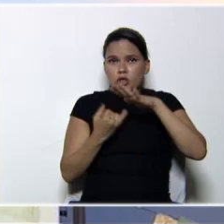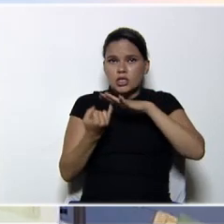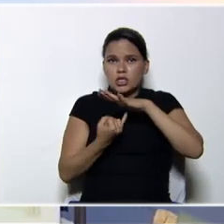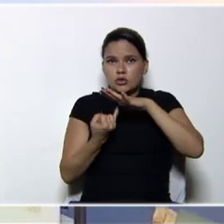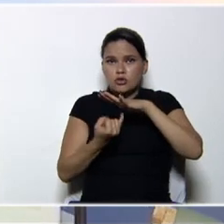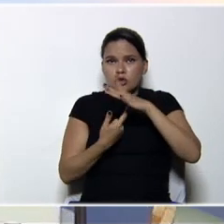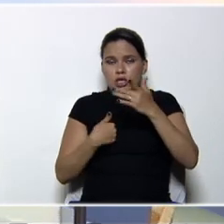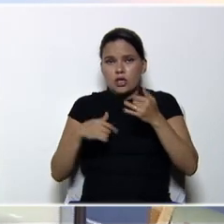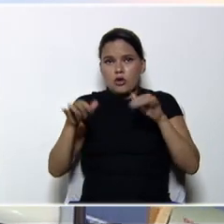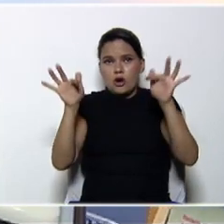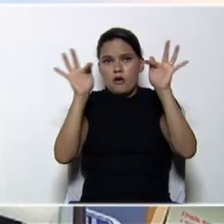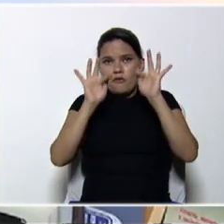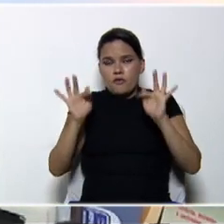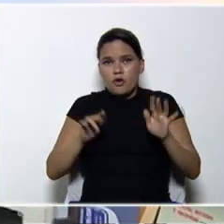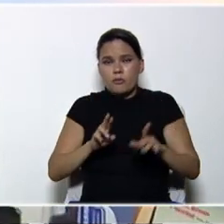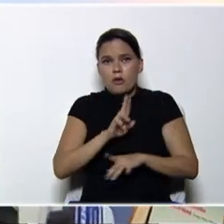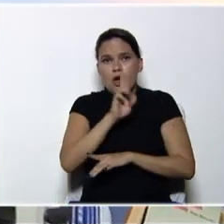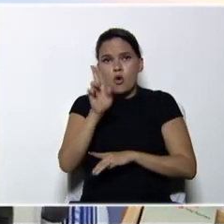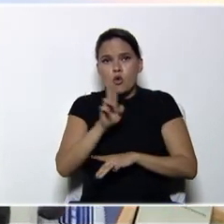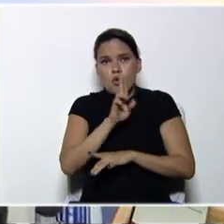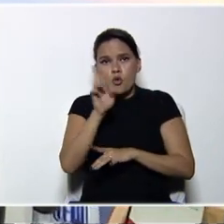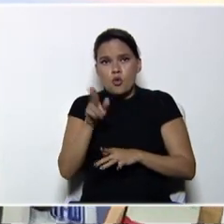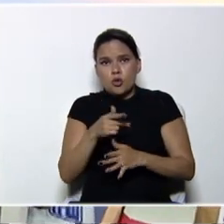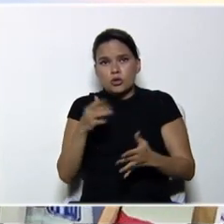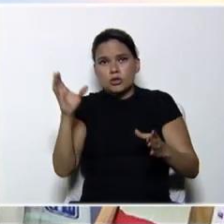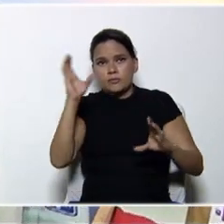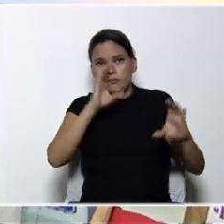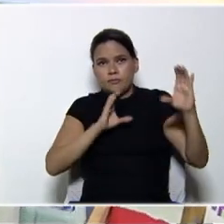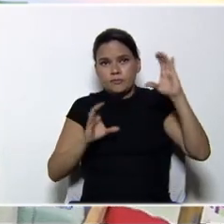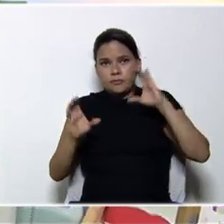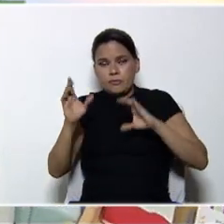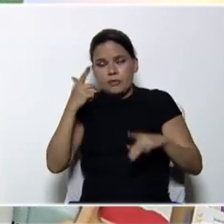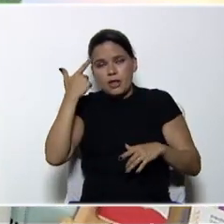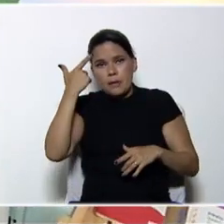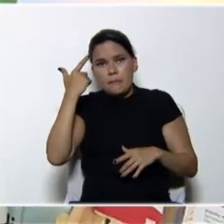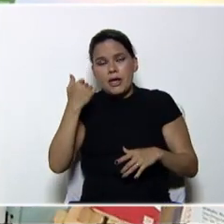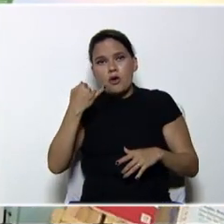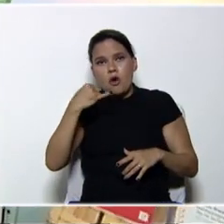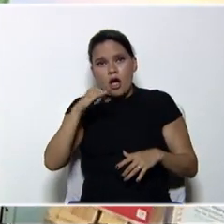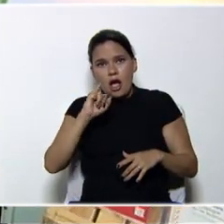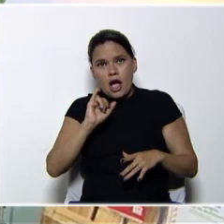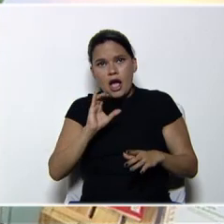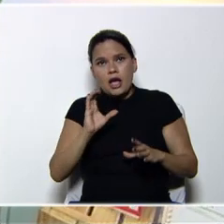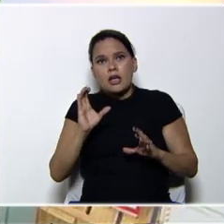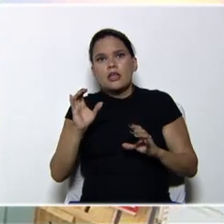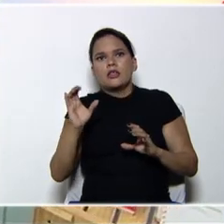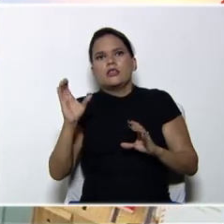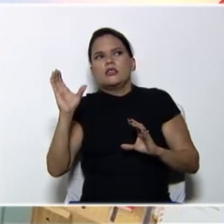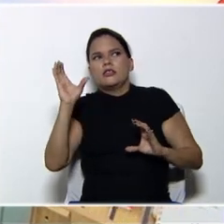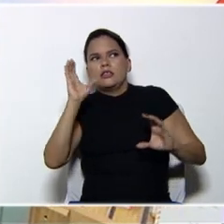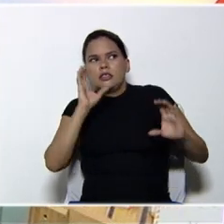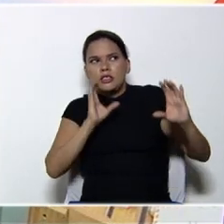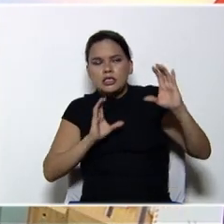que de alguna manera utilizan el método científico, pero también hay métodos científicos pero sociales. Y es lo que